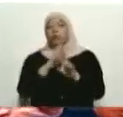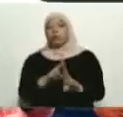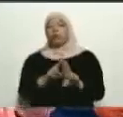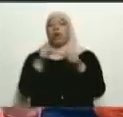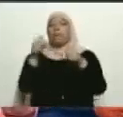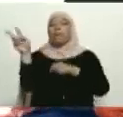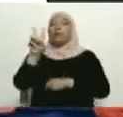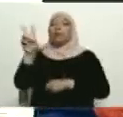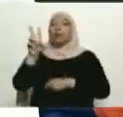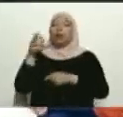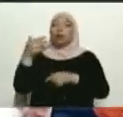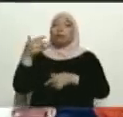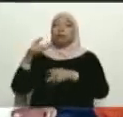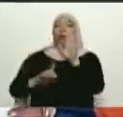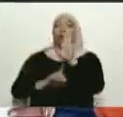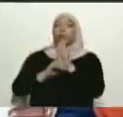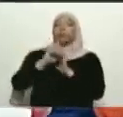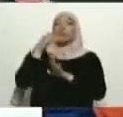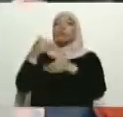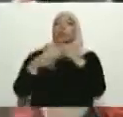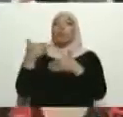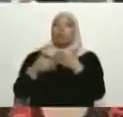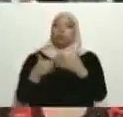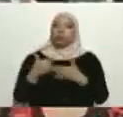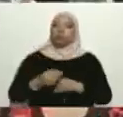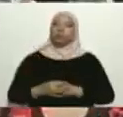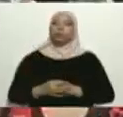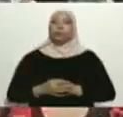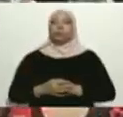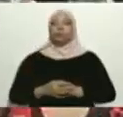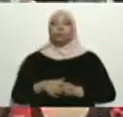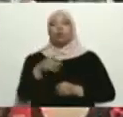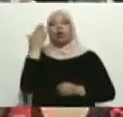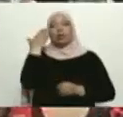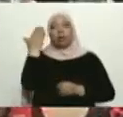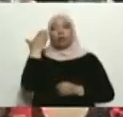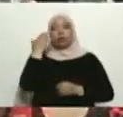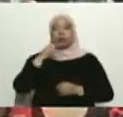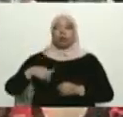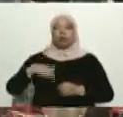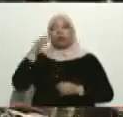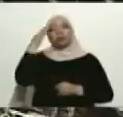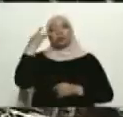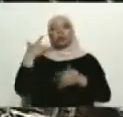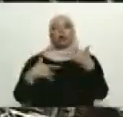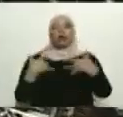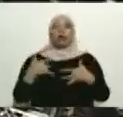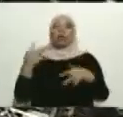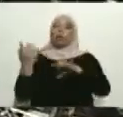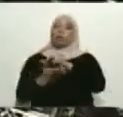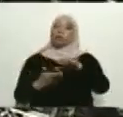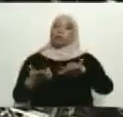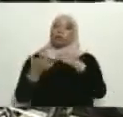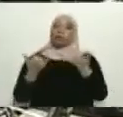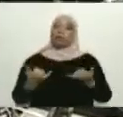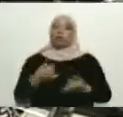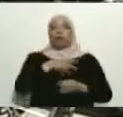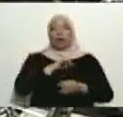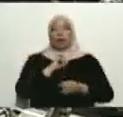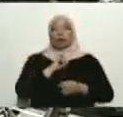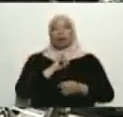sigue por su camino recuperación a pesar ustedes saben nosotros lo sabemos a pesar de que hay